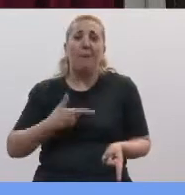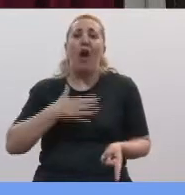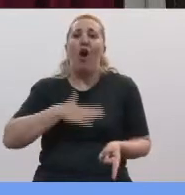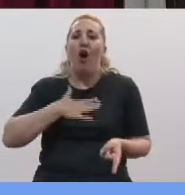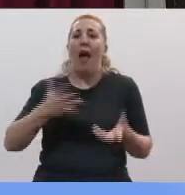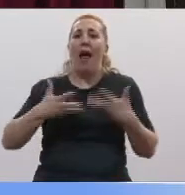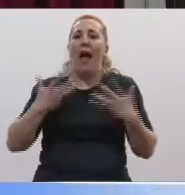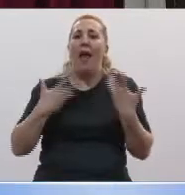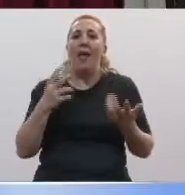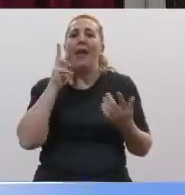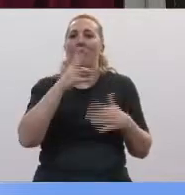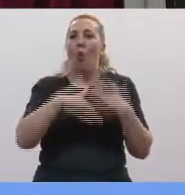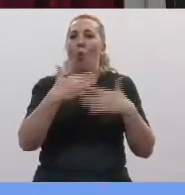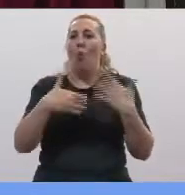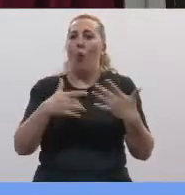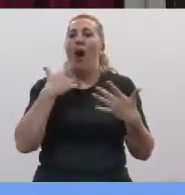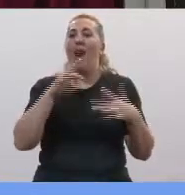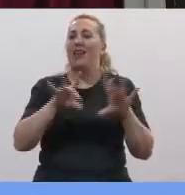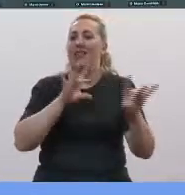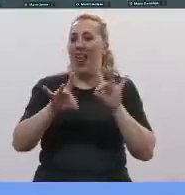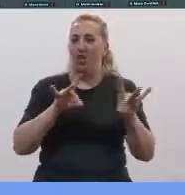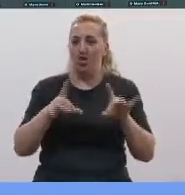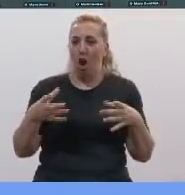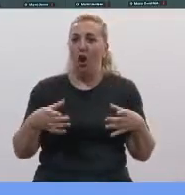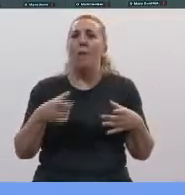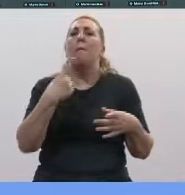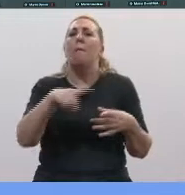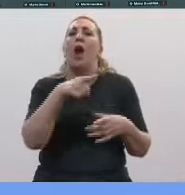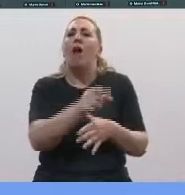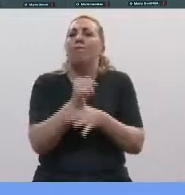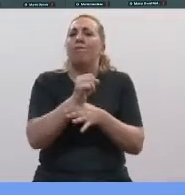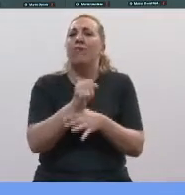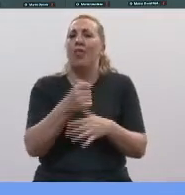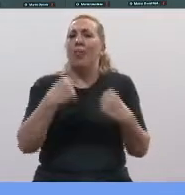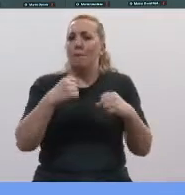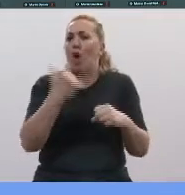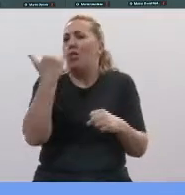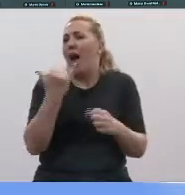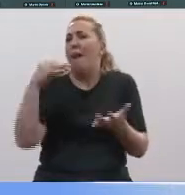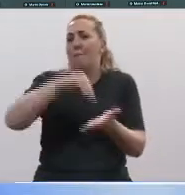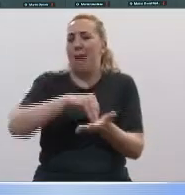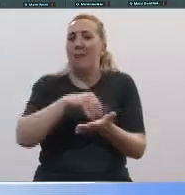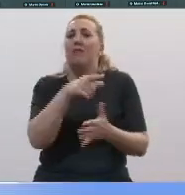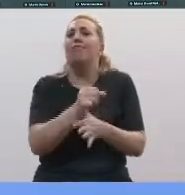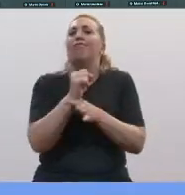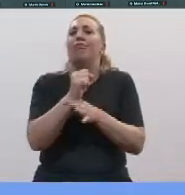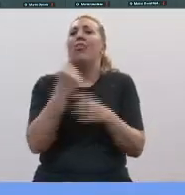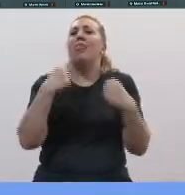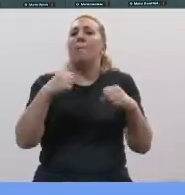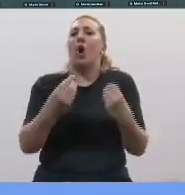verlo en la selección. Pero Diego es mucho más que su talento deportivo. Su talento deportivo